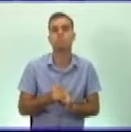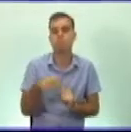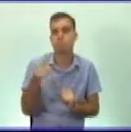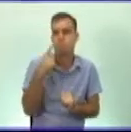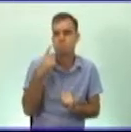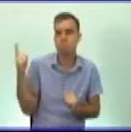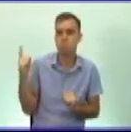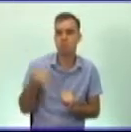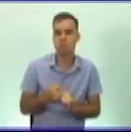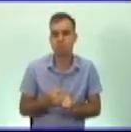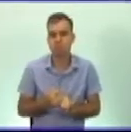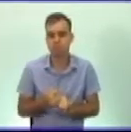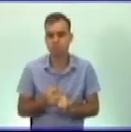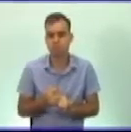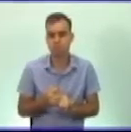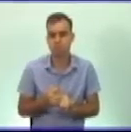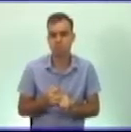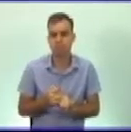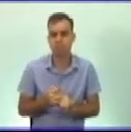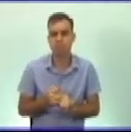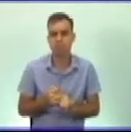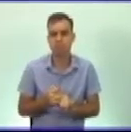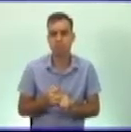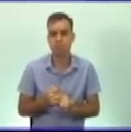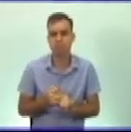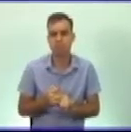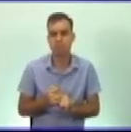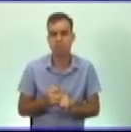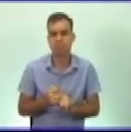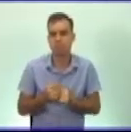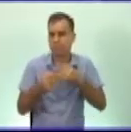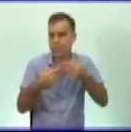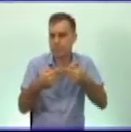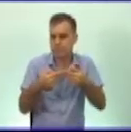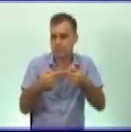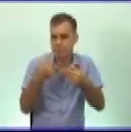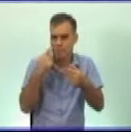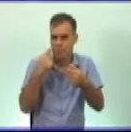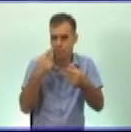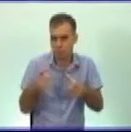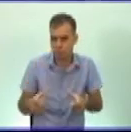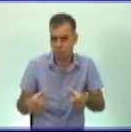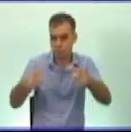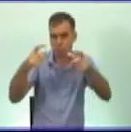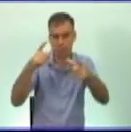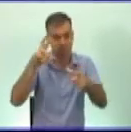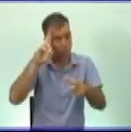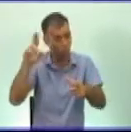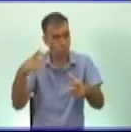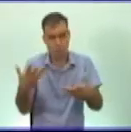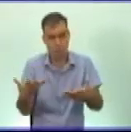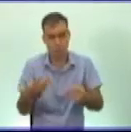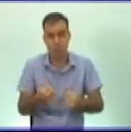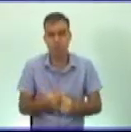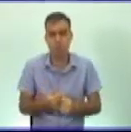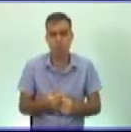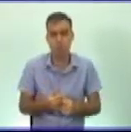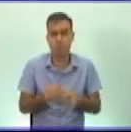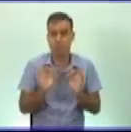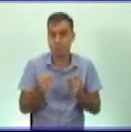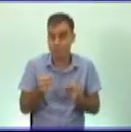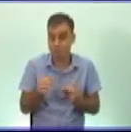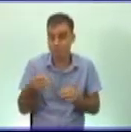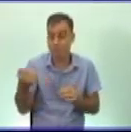imagen, ¿verdad? Vamos a desarrollar el cilindro para que recuerden que estamos hablando del área